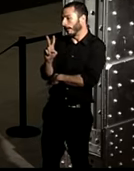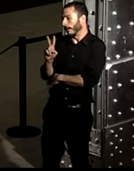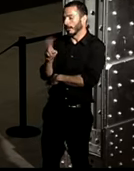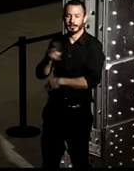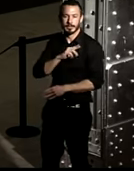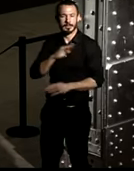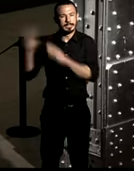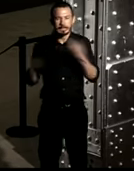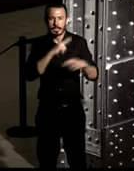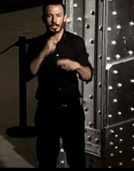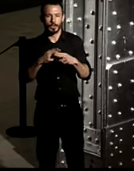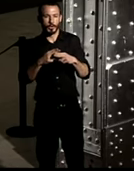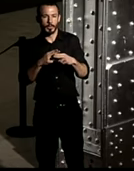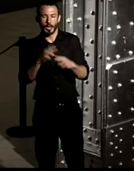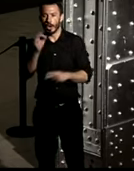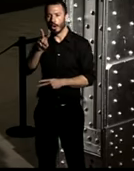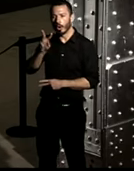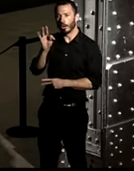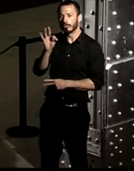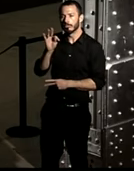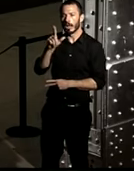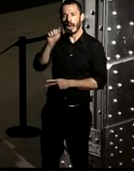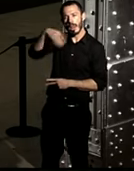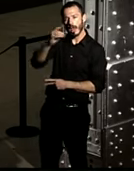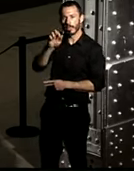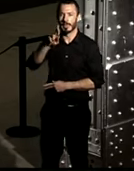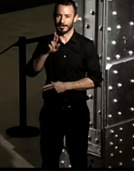Outlander. Outlander.